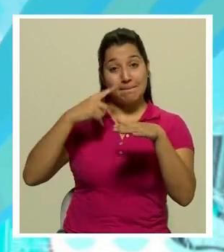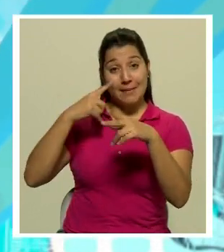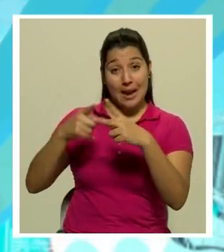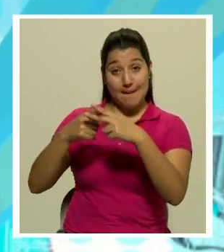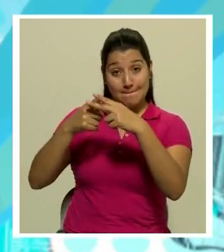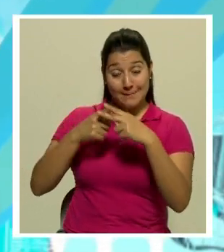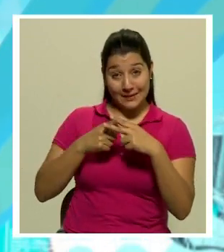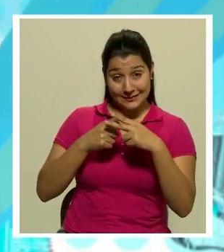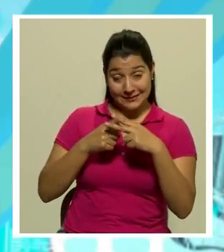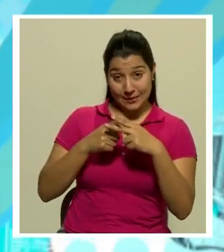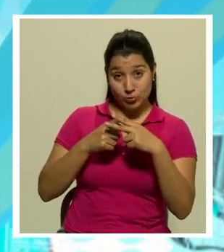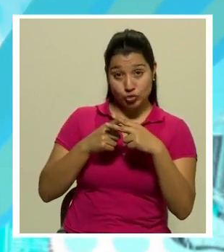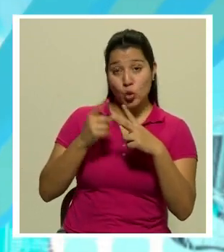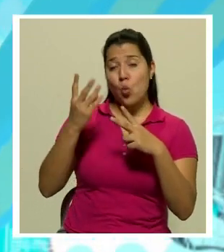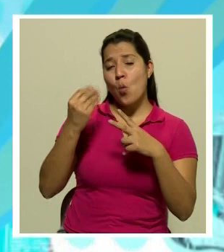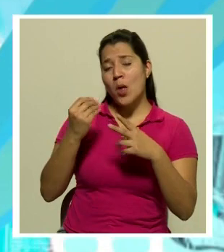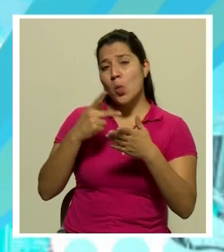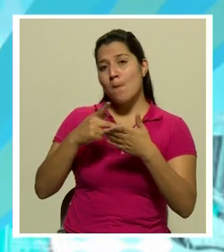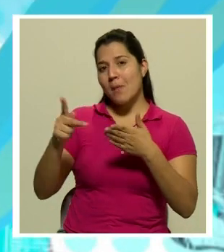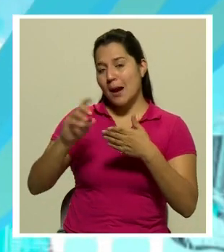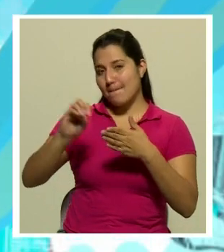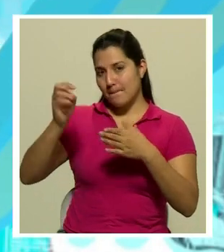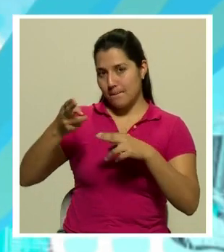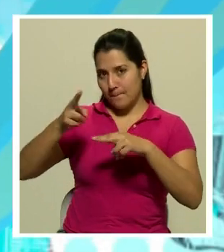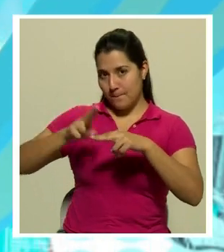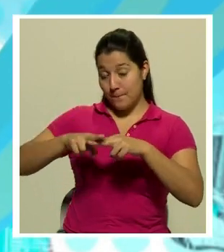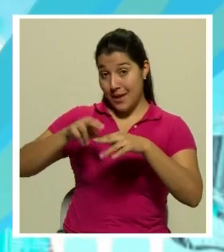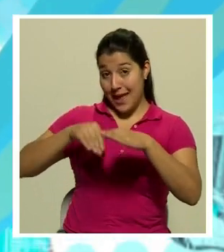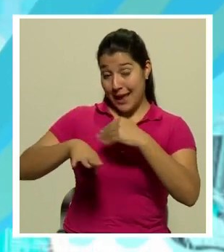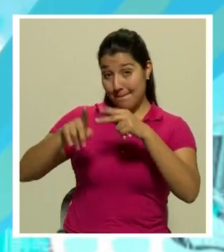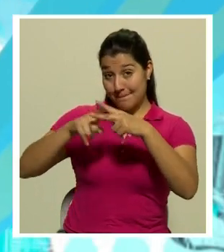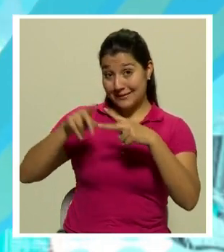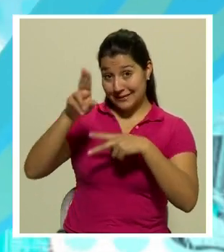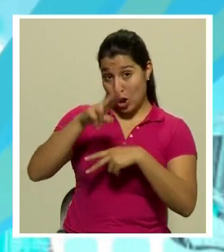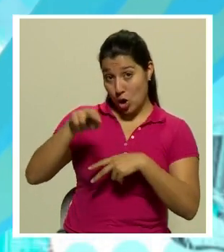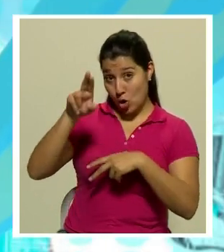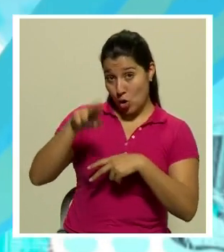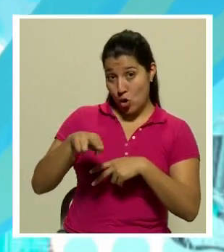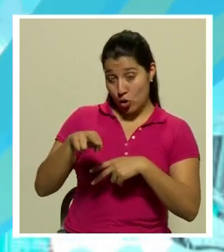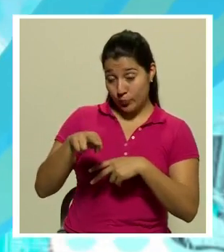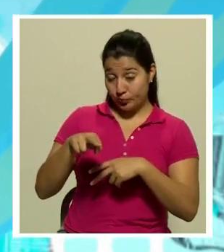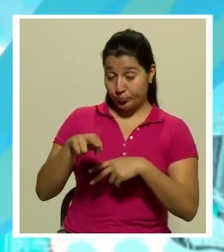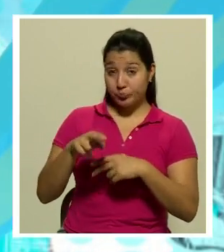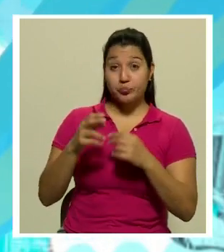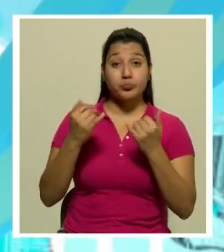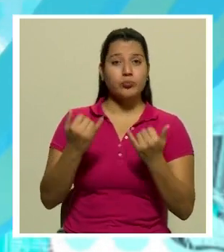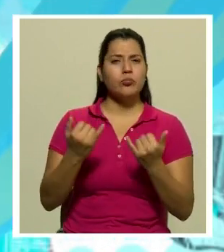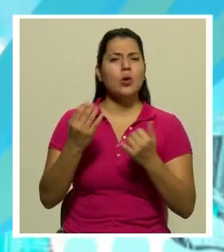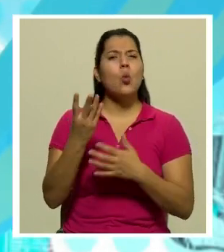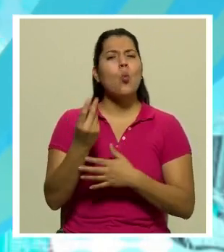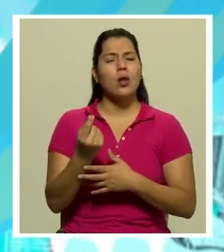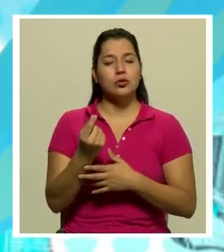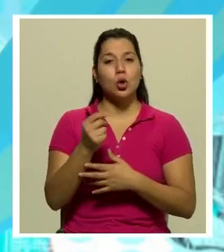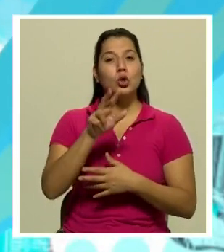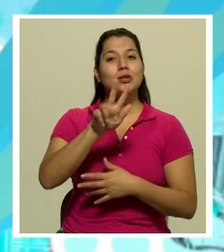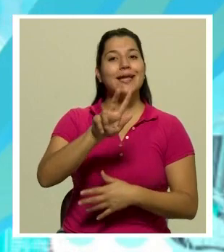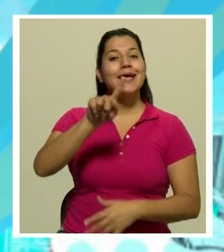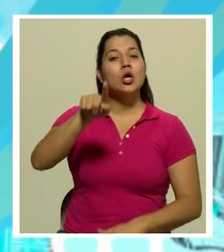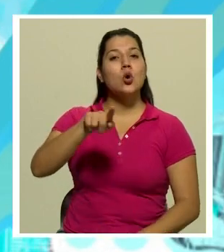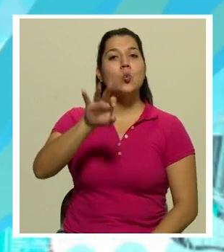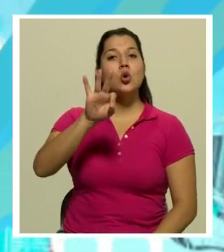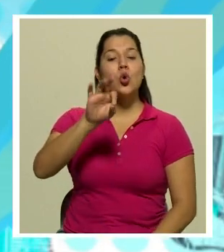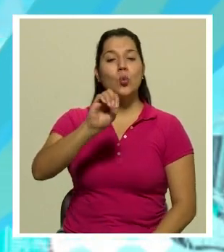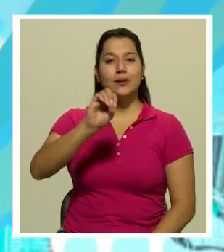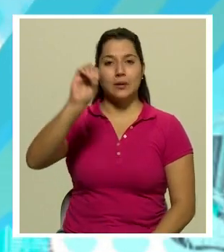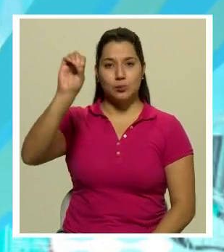préstamos, calcular los préstamos en colones, le interesa. El valor de la tasa básica pasiva es de